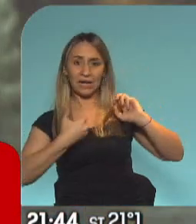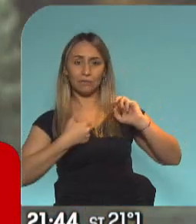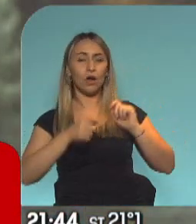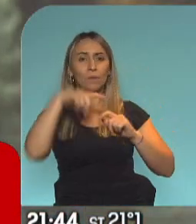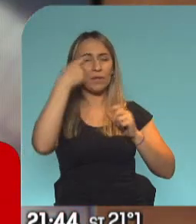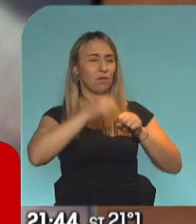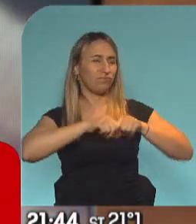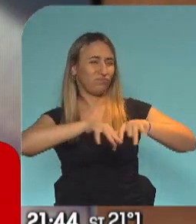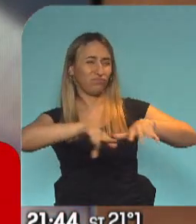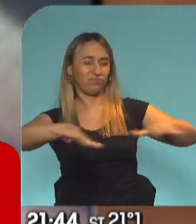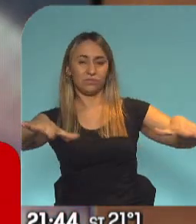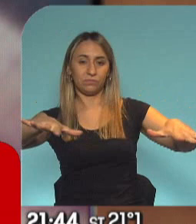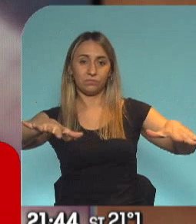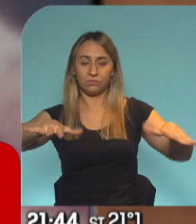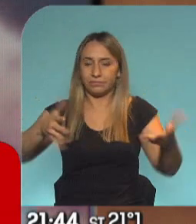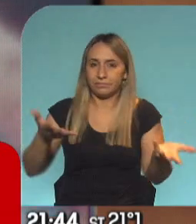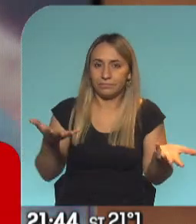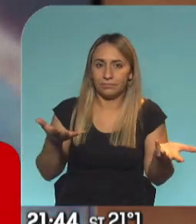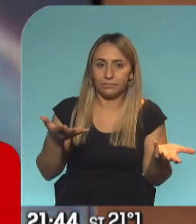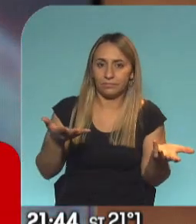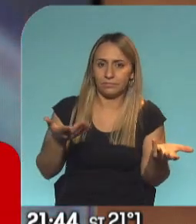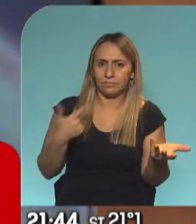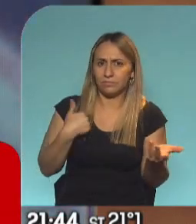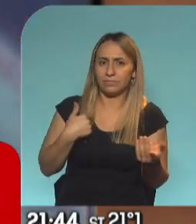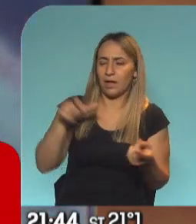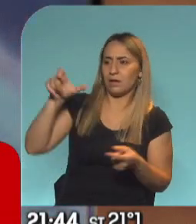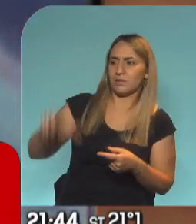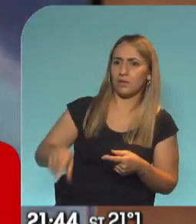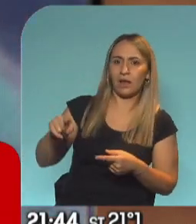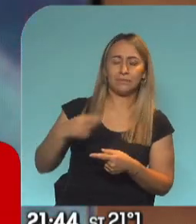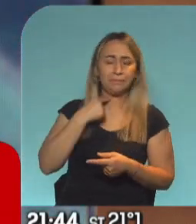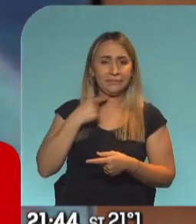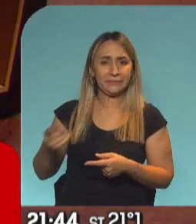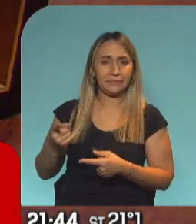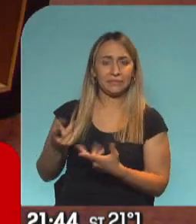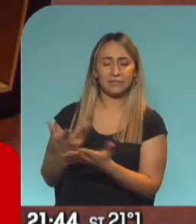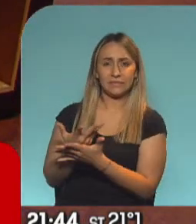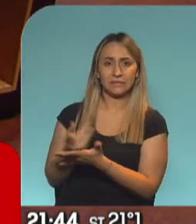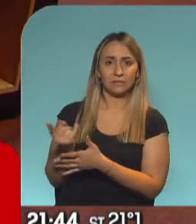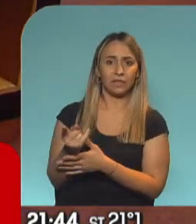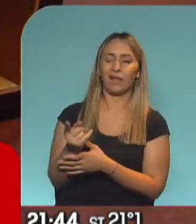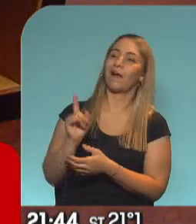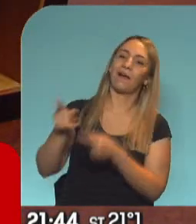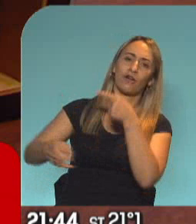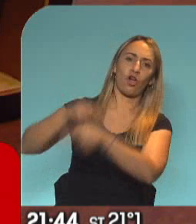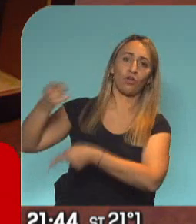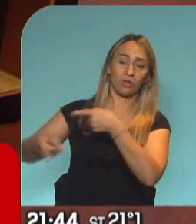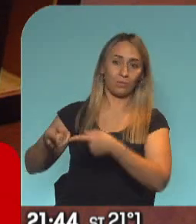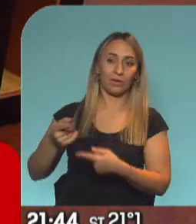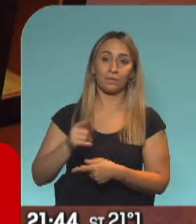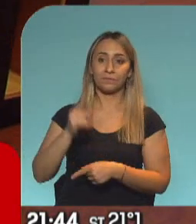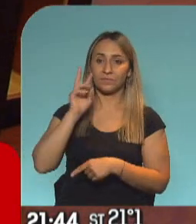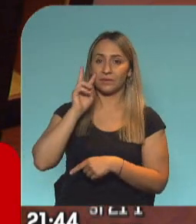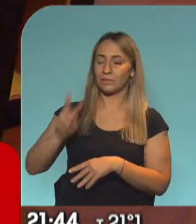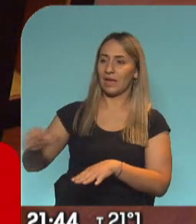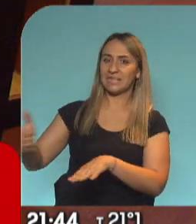videos, que uno termina de alguna manera condenando a la persona que fue víctima de eso. Porque lo va pasando, porque lo circula, porque la ve en la calle y tiene esa